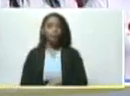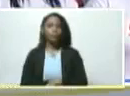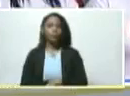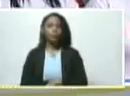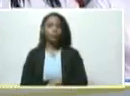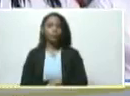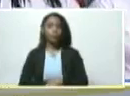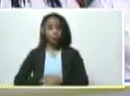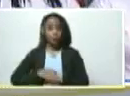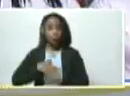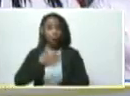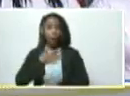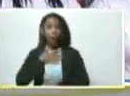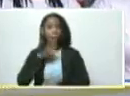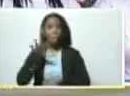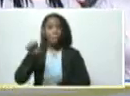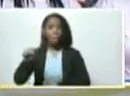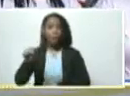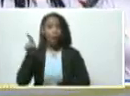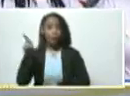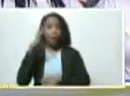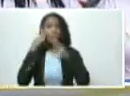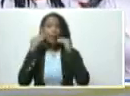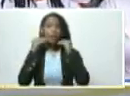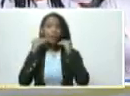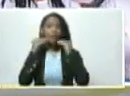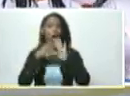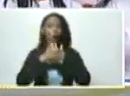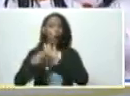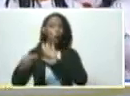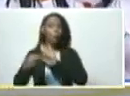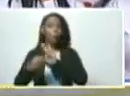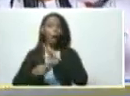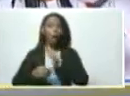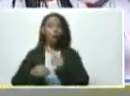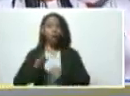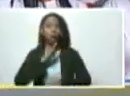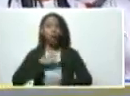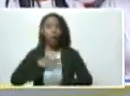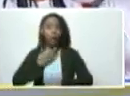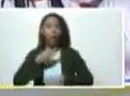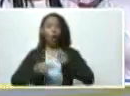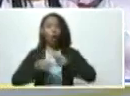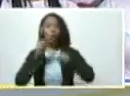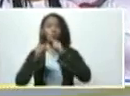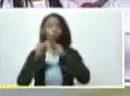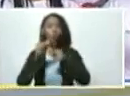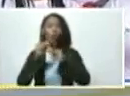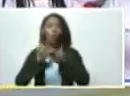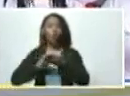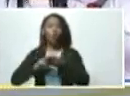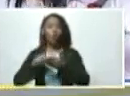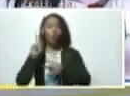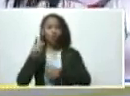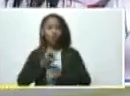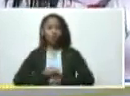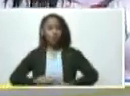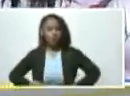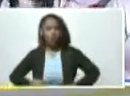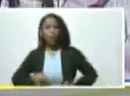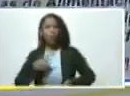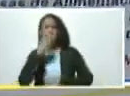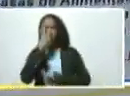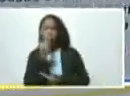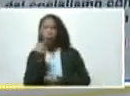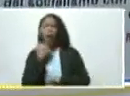y que puedan tomar esta experiencia para construir sus propias soluciones a su miseria, a su hambre, a su necesidad.